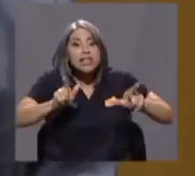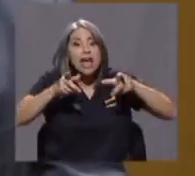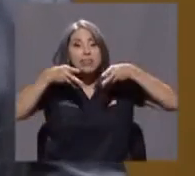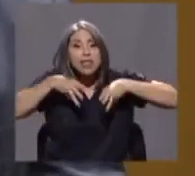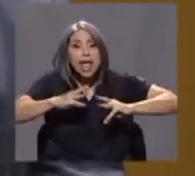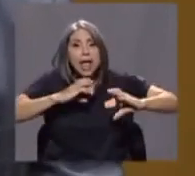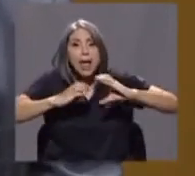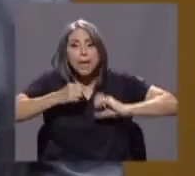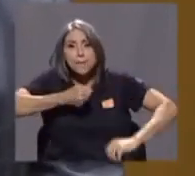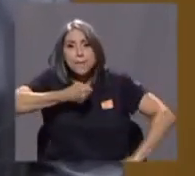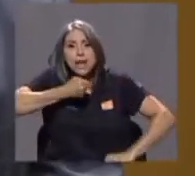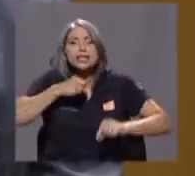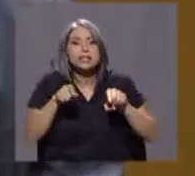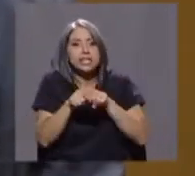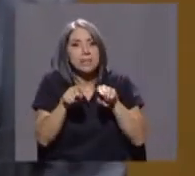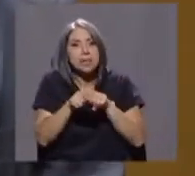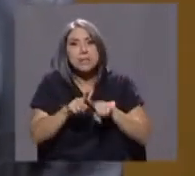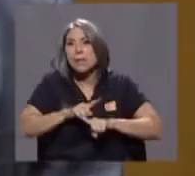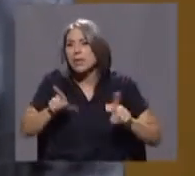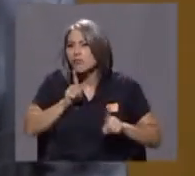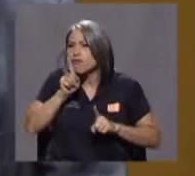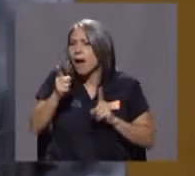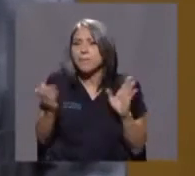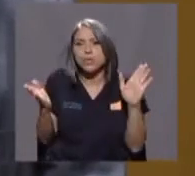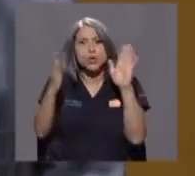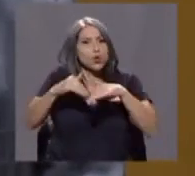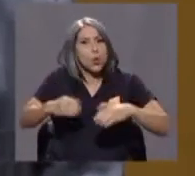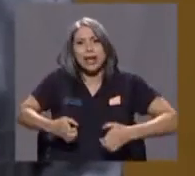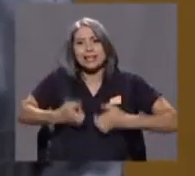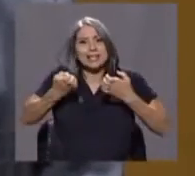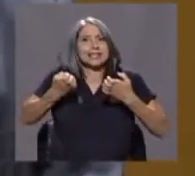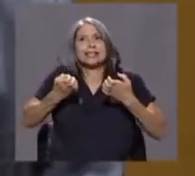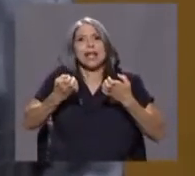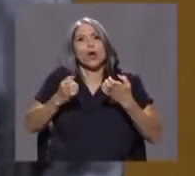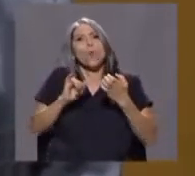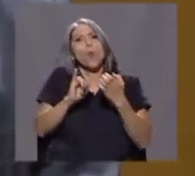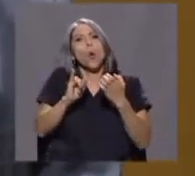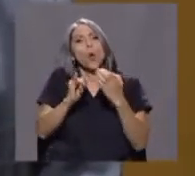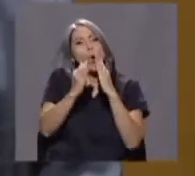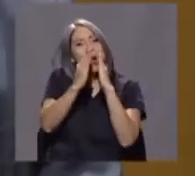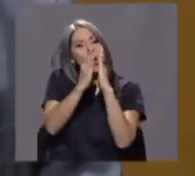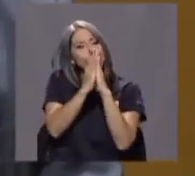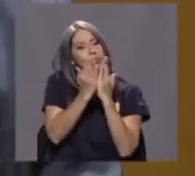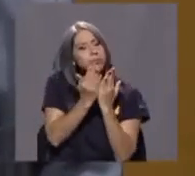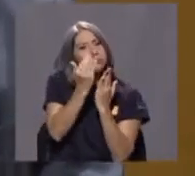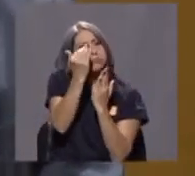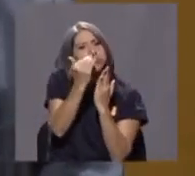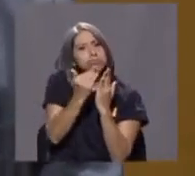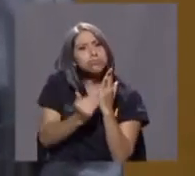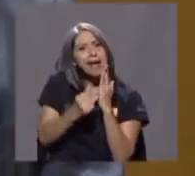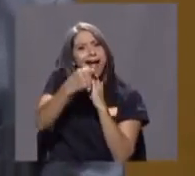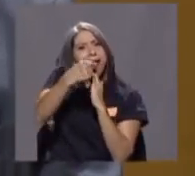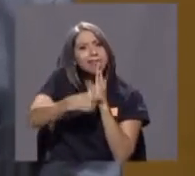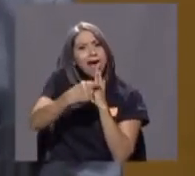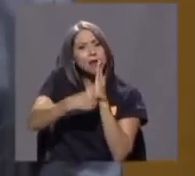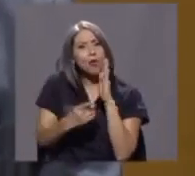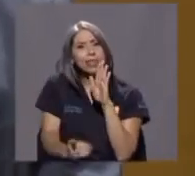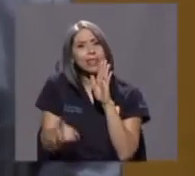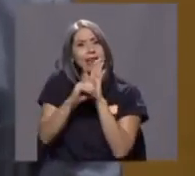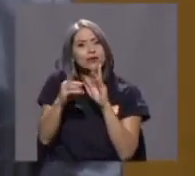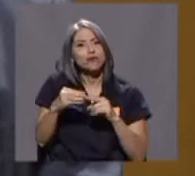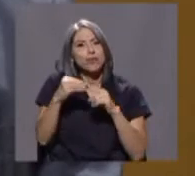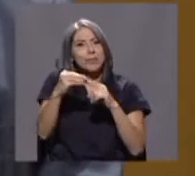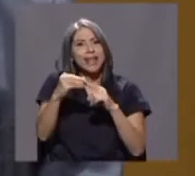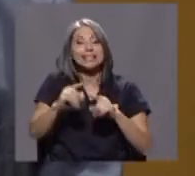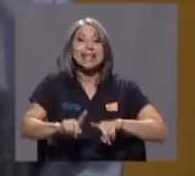pero no existe, por decirlo así, una especie de catálogo de derechos fundamentales. Sin embargo, en las